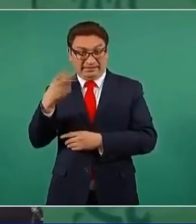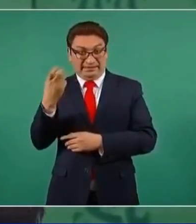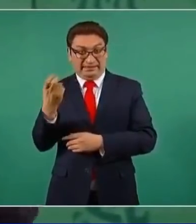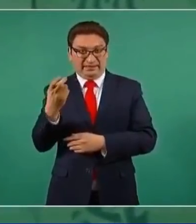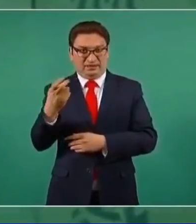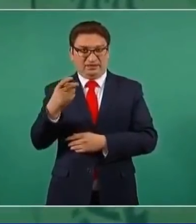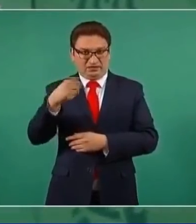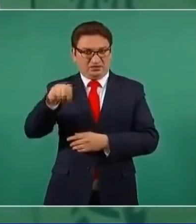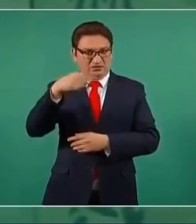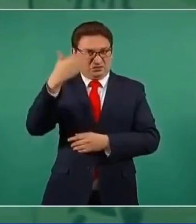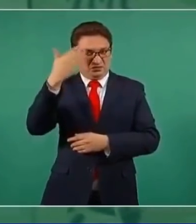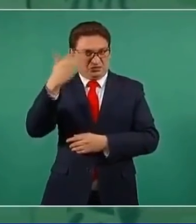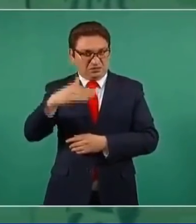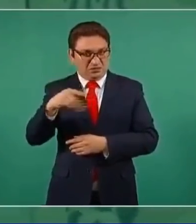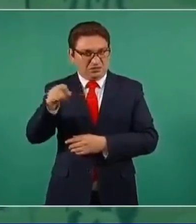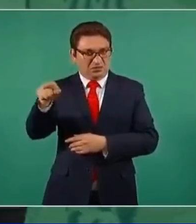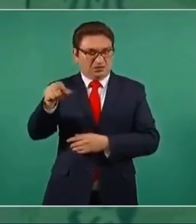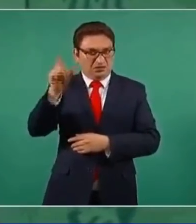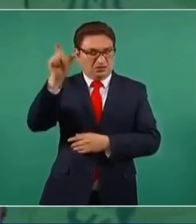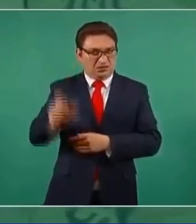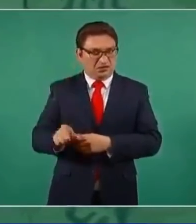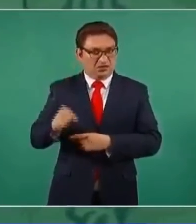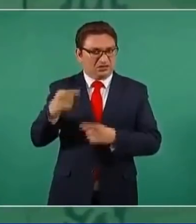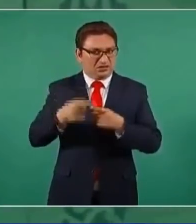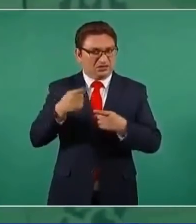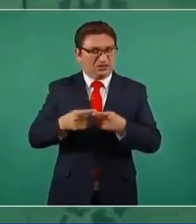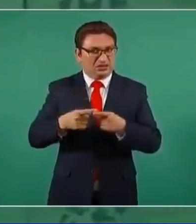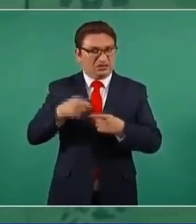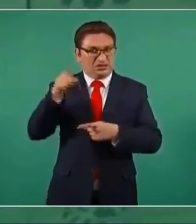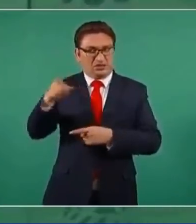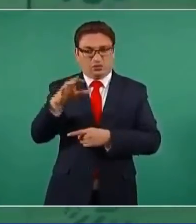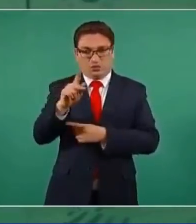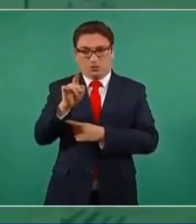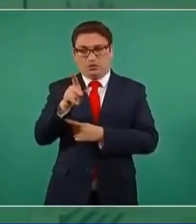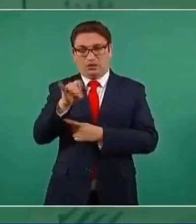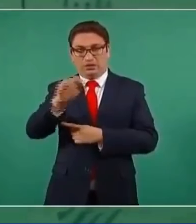¿saben quién es el señor Cuadri? ¿Cómo piensa el señor Cuadri?